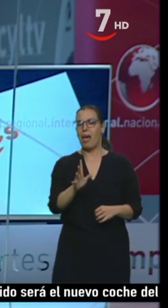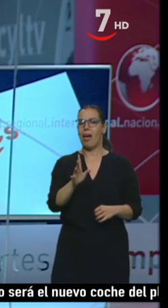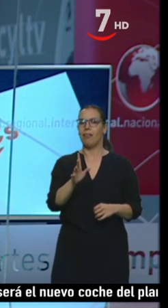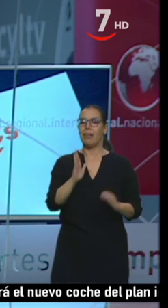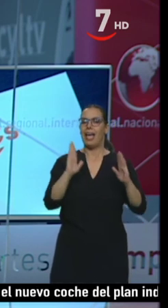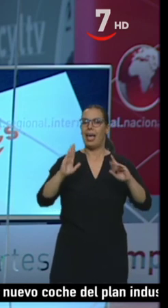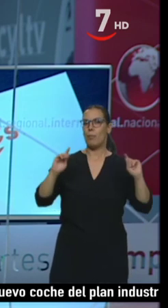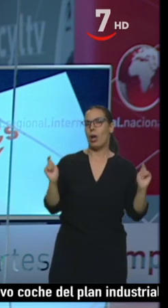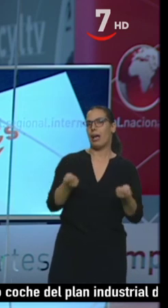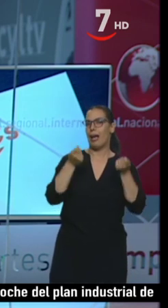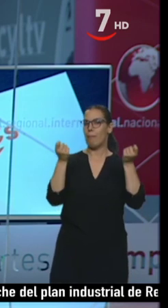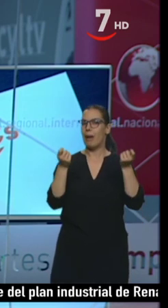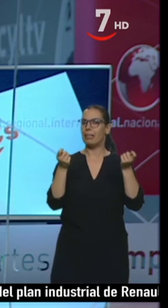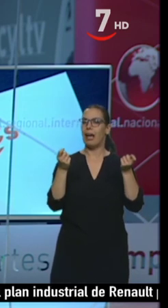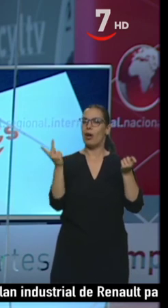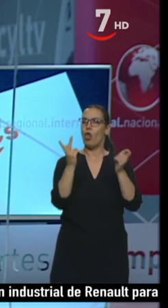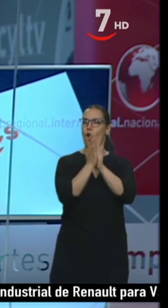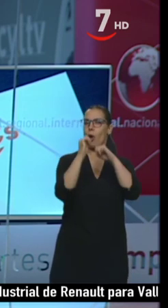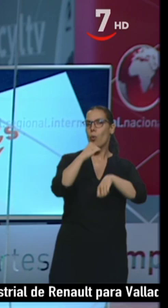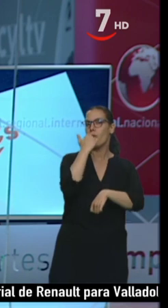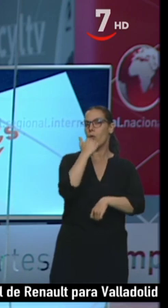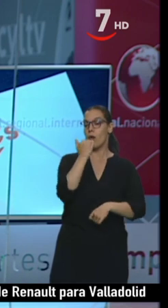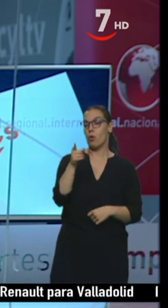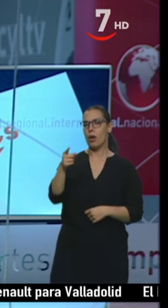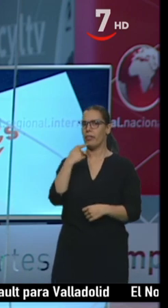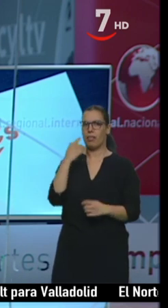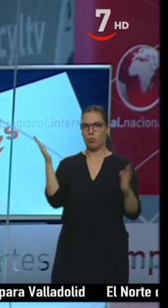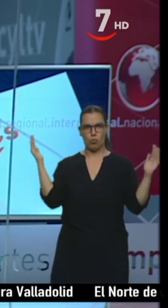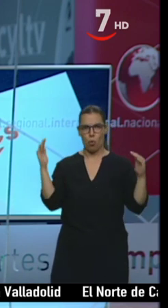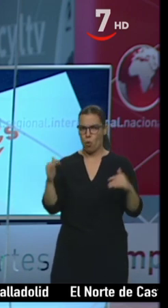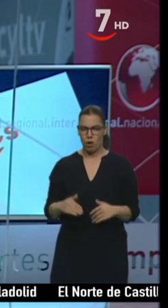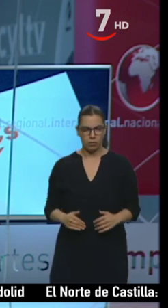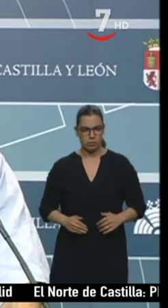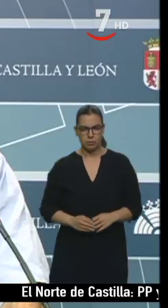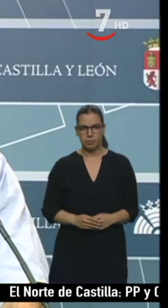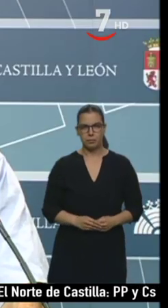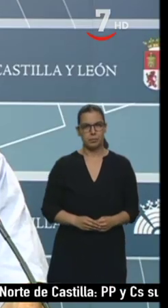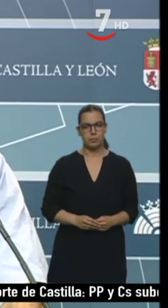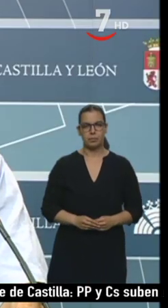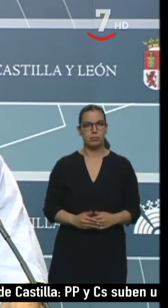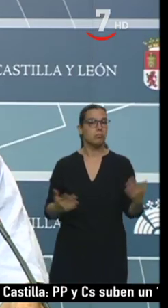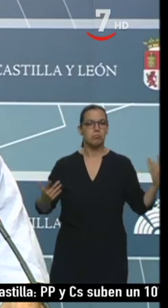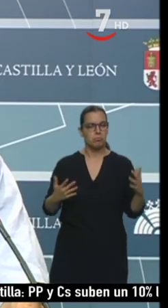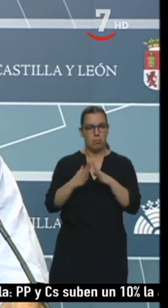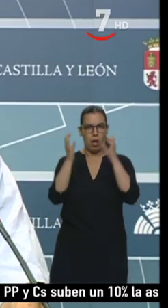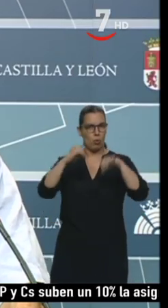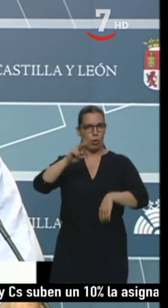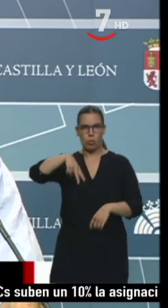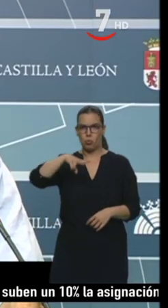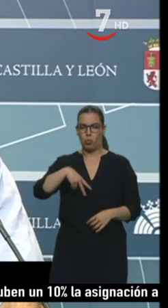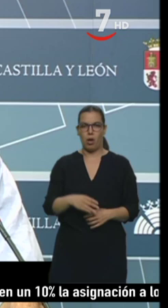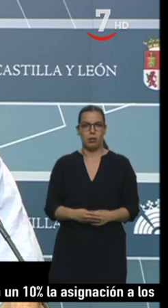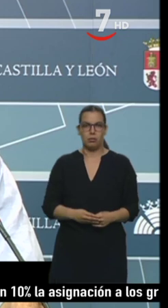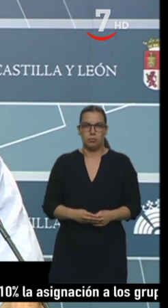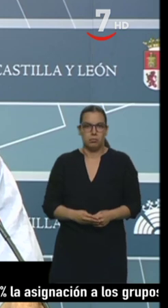Tudanca para su investidura a la presidencia de la Junta. Igea lo ha negado. nunca ha habido tal acuerdo. Ha habido quien